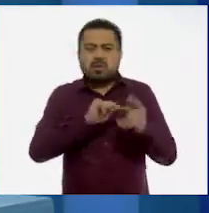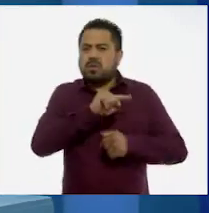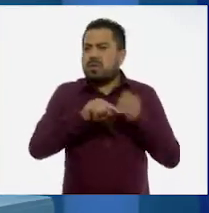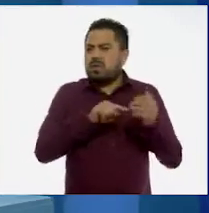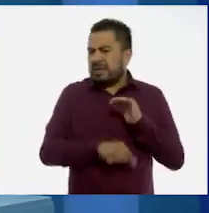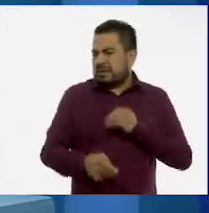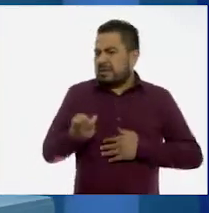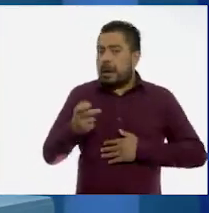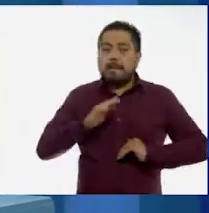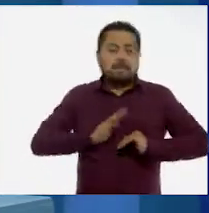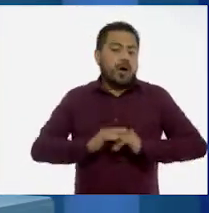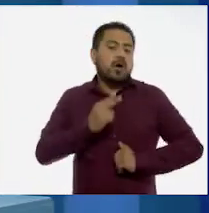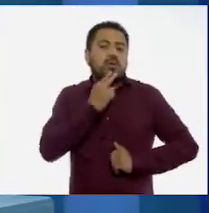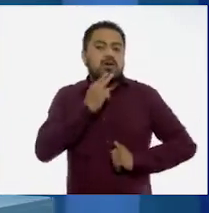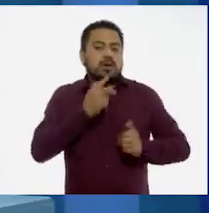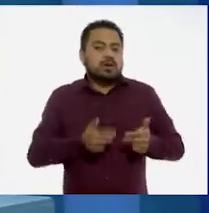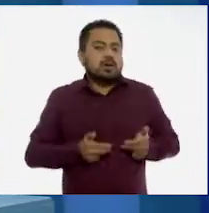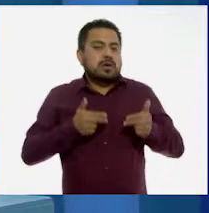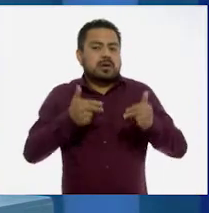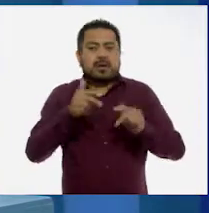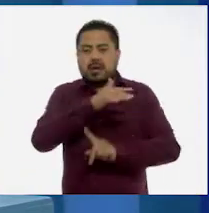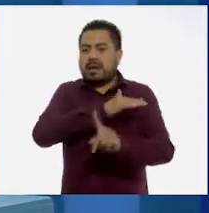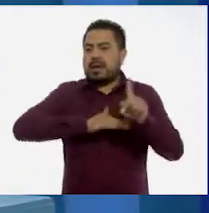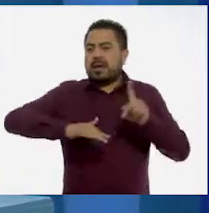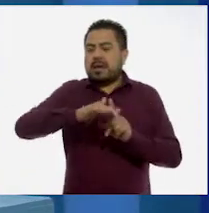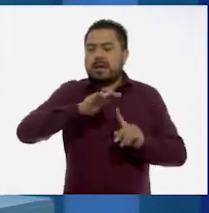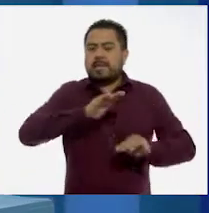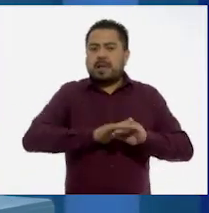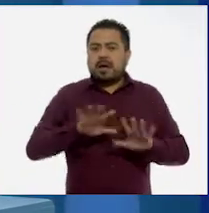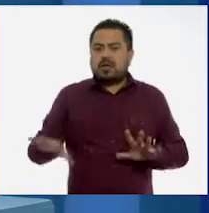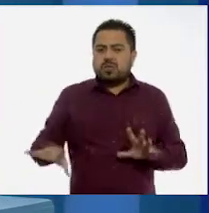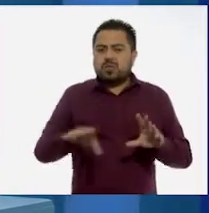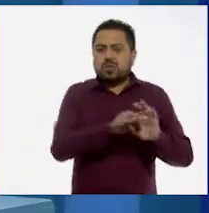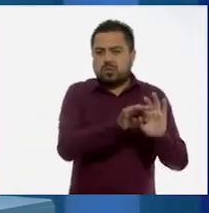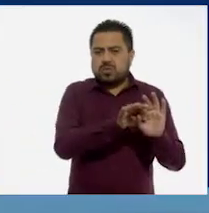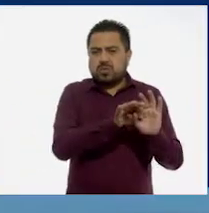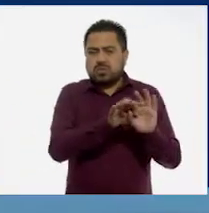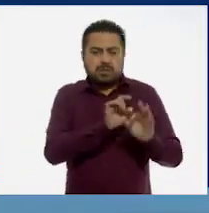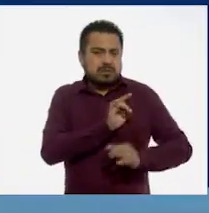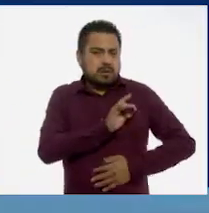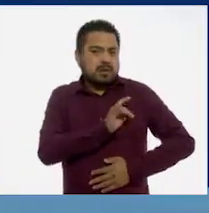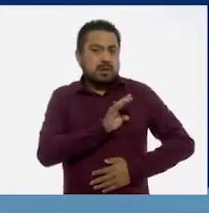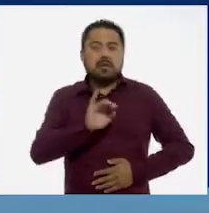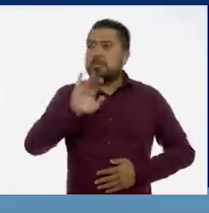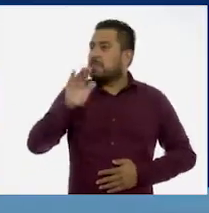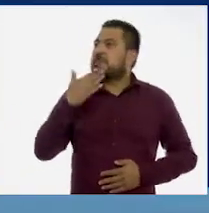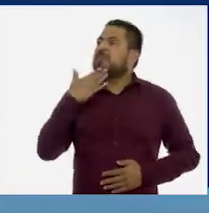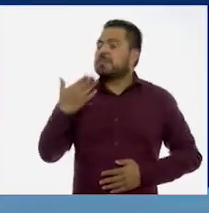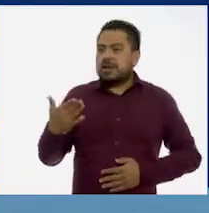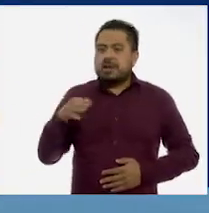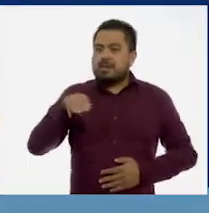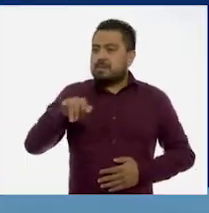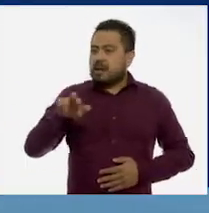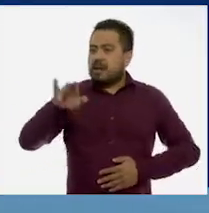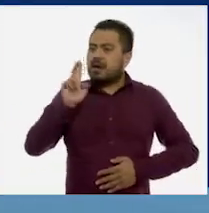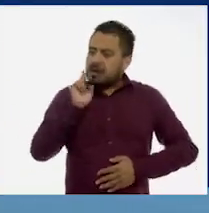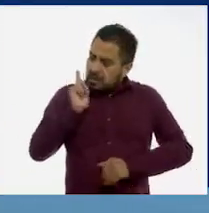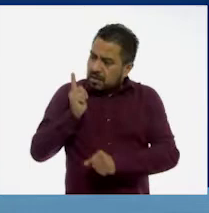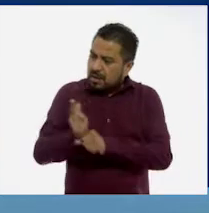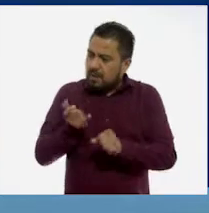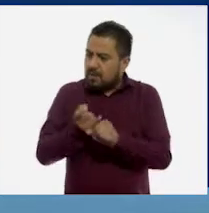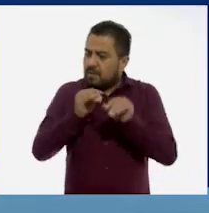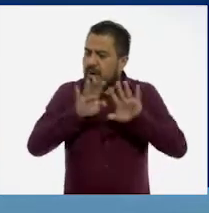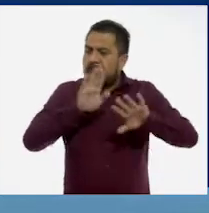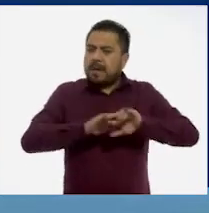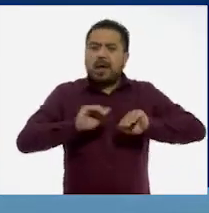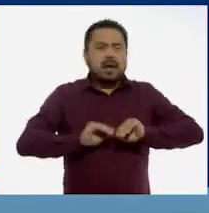es muy útil para generar una atmósfera que sea propicia para el miedo. Muy bien, María. Veo que tienes esta información muy clara